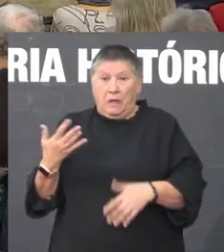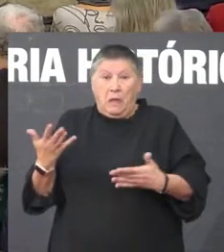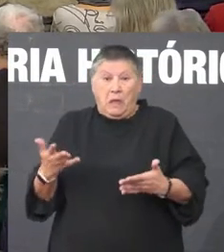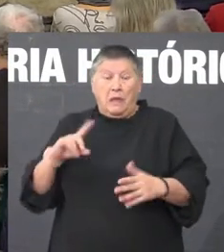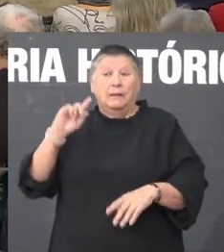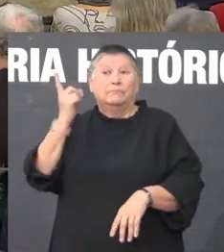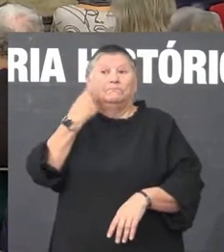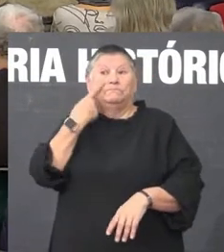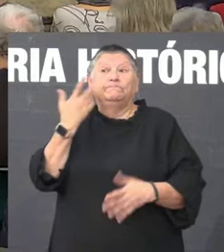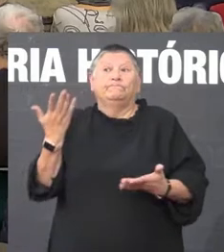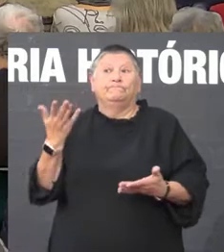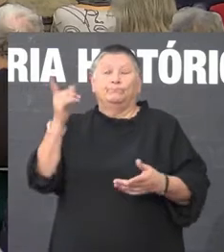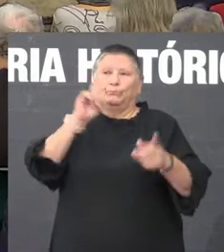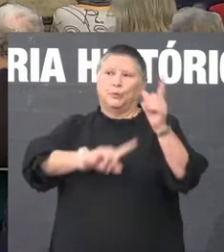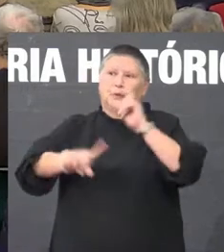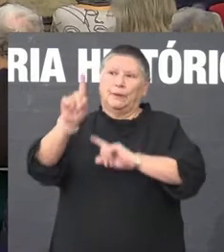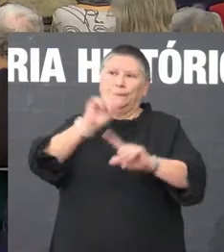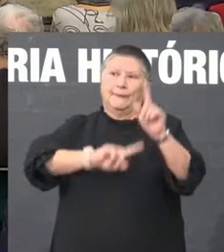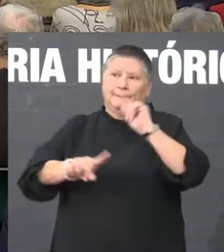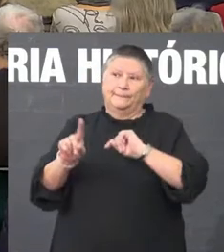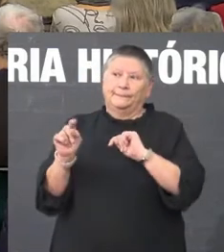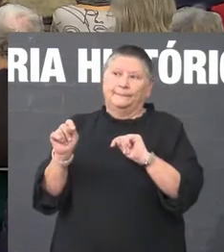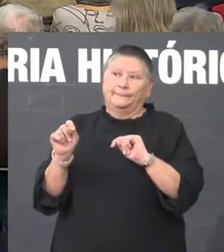con un problema y es que,